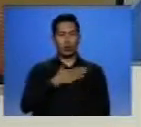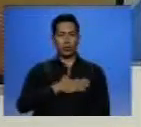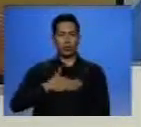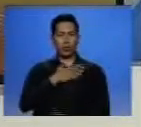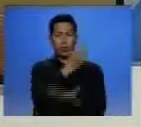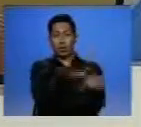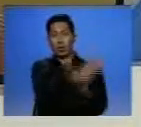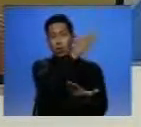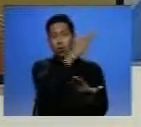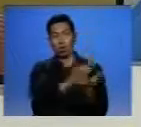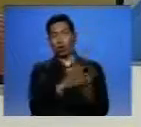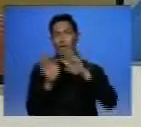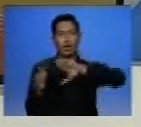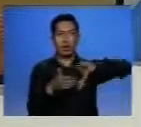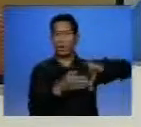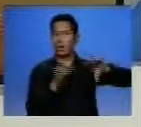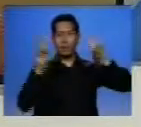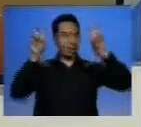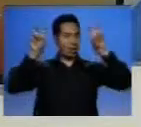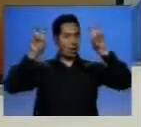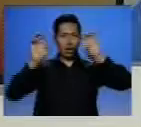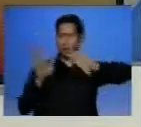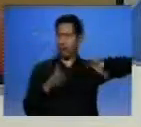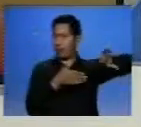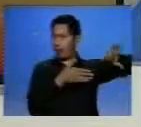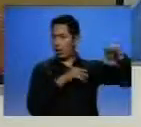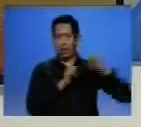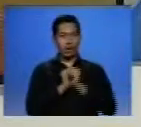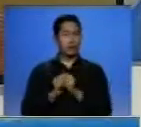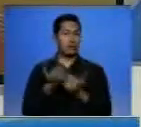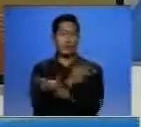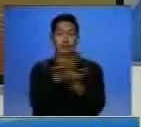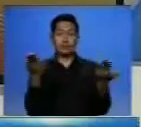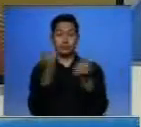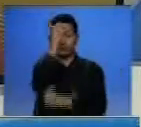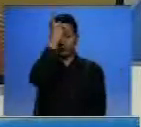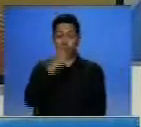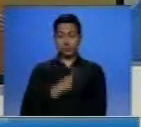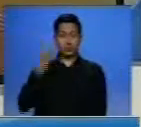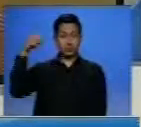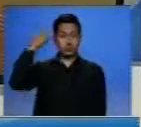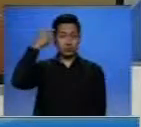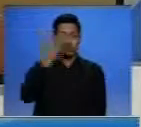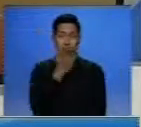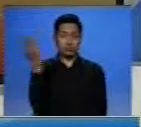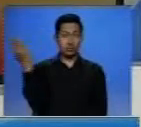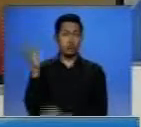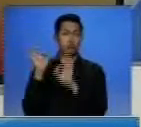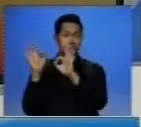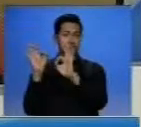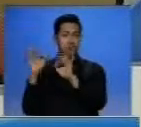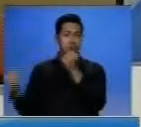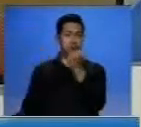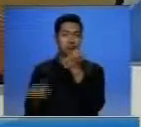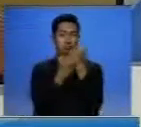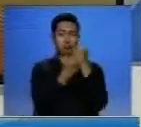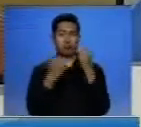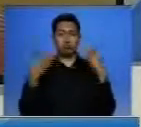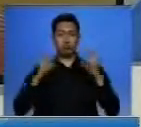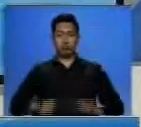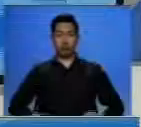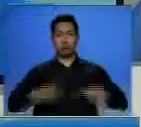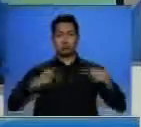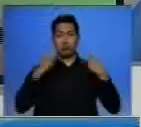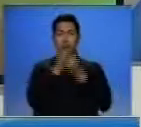Comunicación, Fernando Alvarado. El funcionario explicó que las medidas adoptadas por el régimen en este caso buscan salvar vidas y preservar